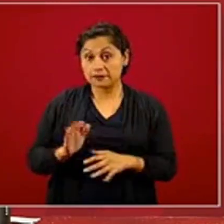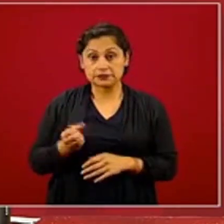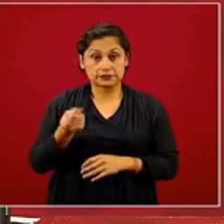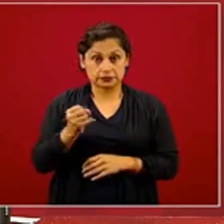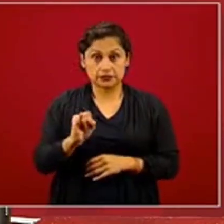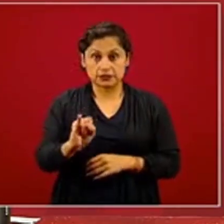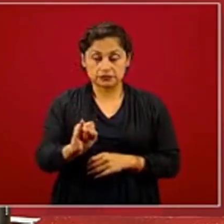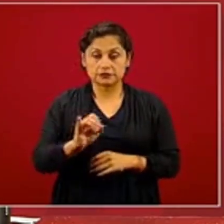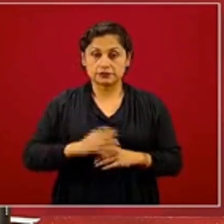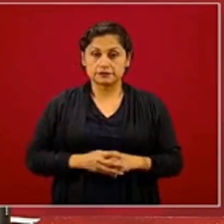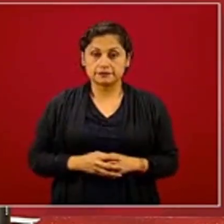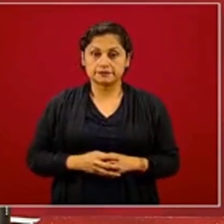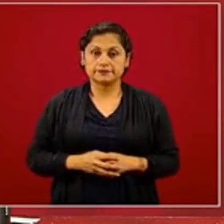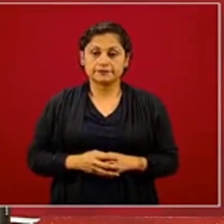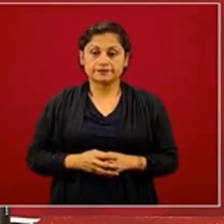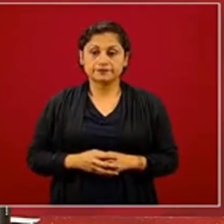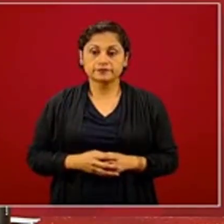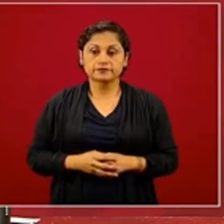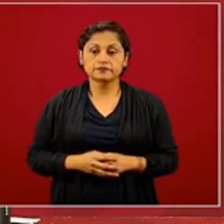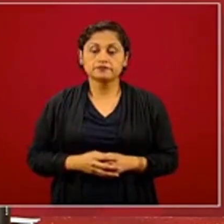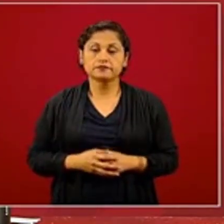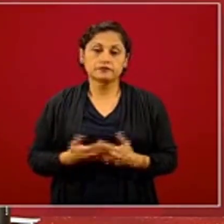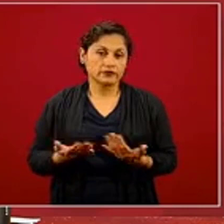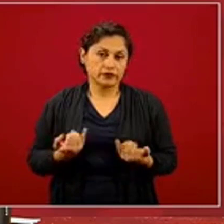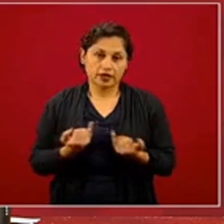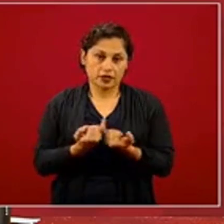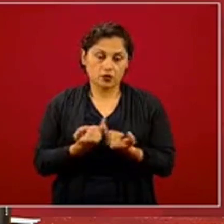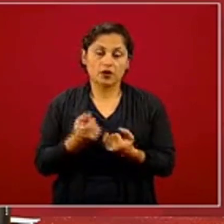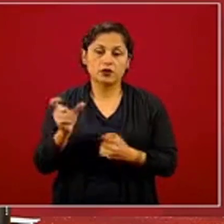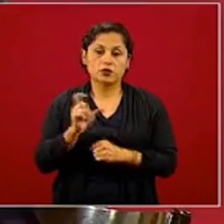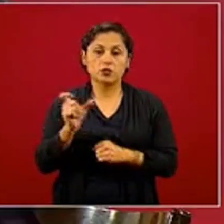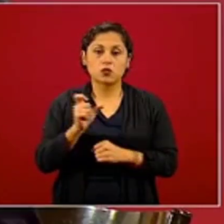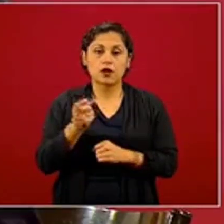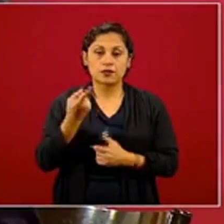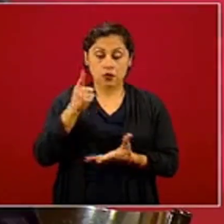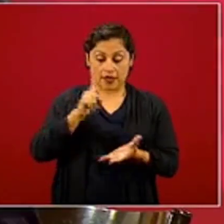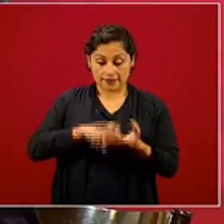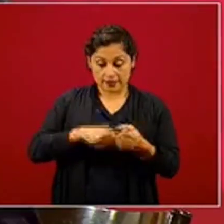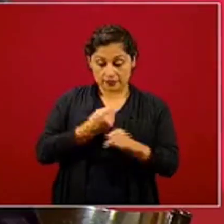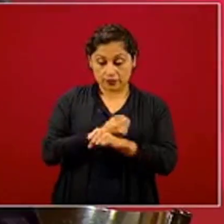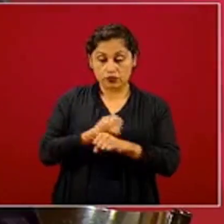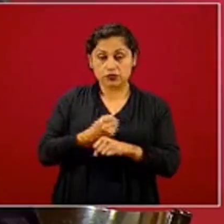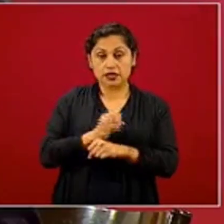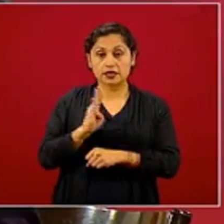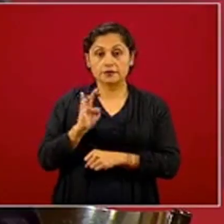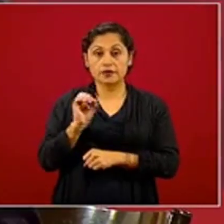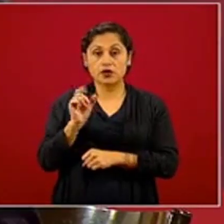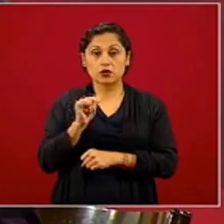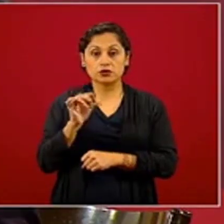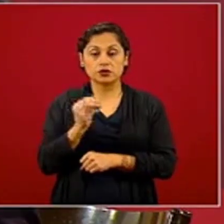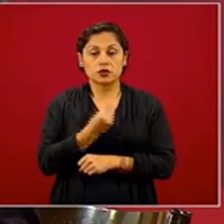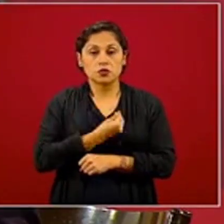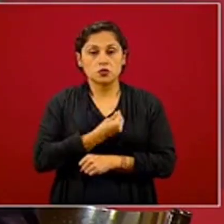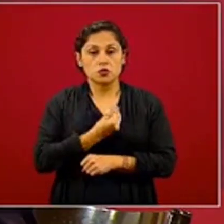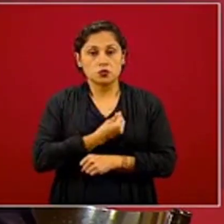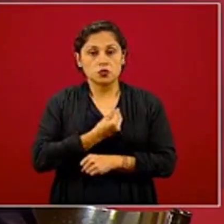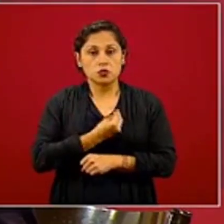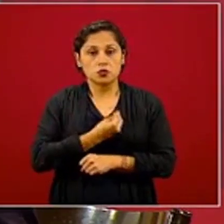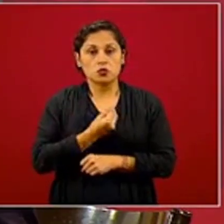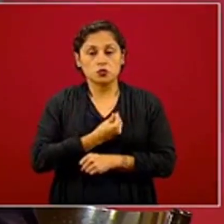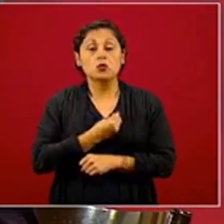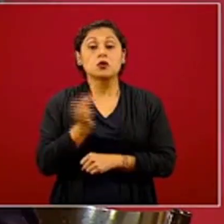y pasa lo contrario, que una persona empieza a concentrar dióxido de carbono en la sangre, empieza a tener algunas manifestaciones que